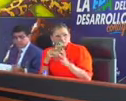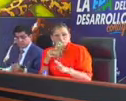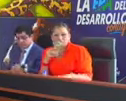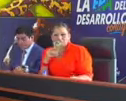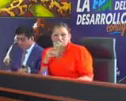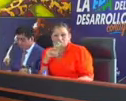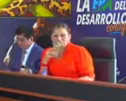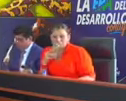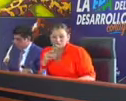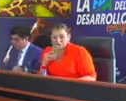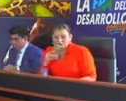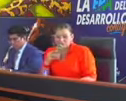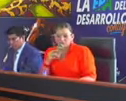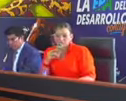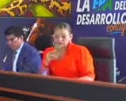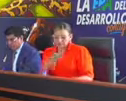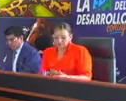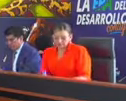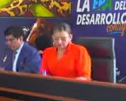Perfecto, vamos a dar lectura